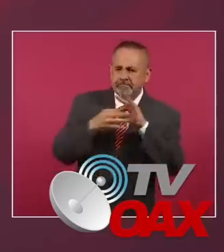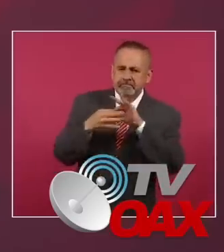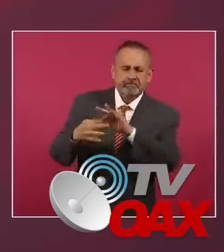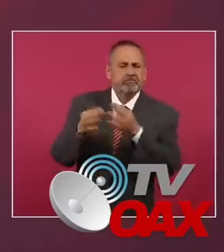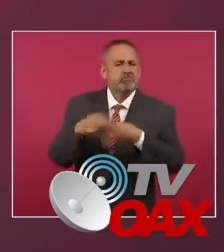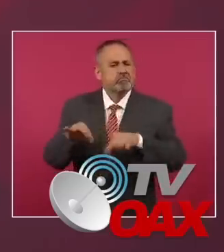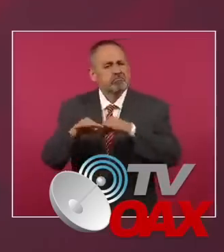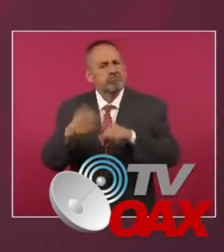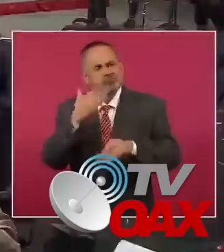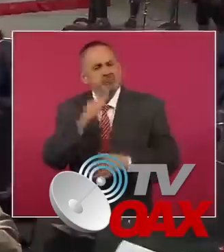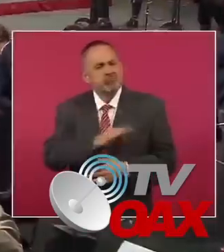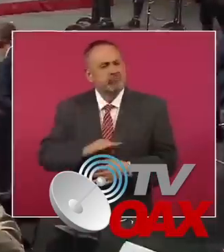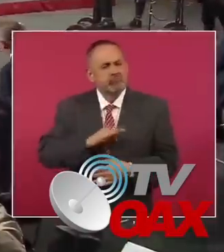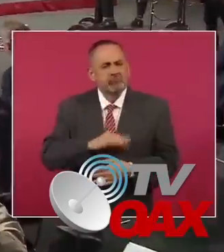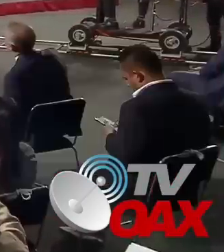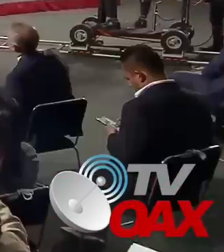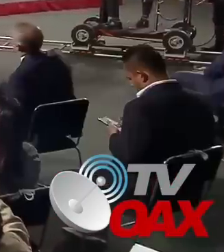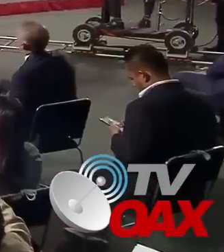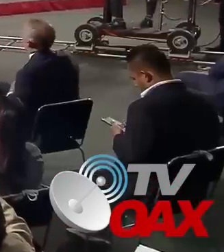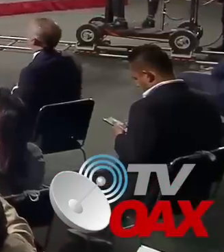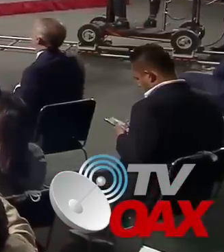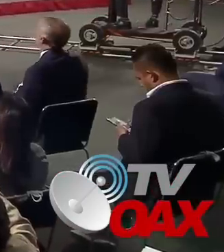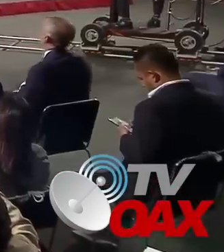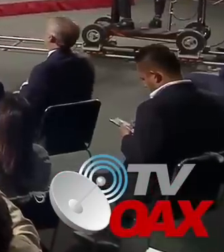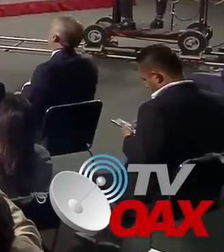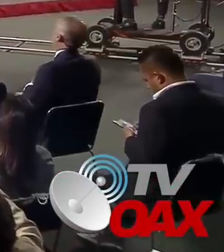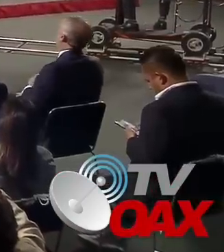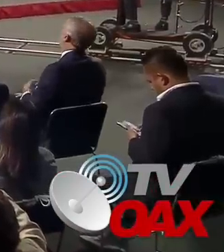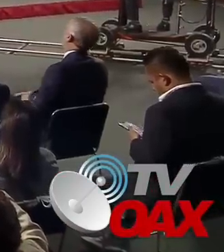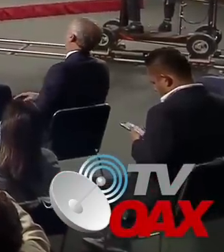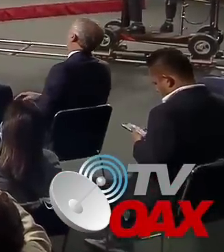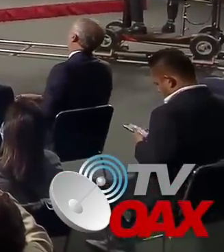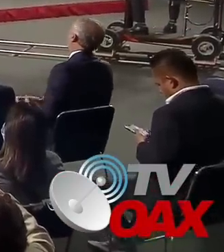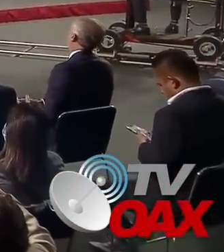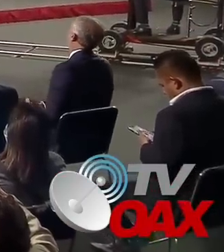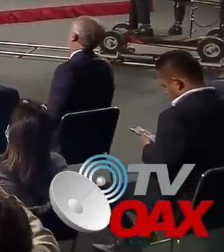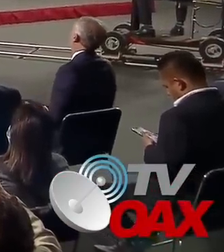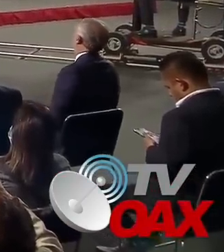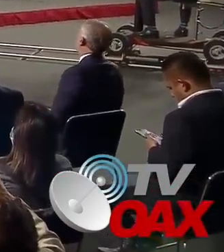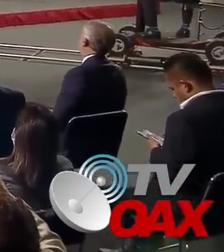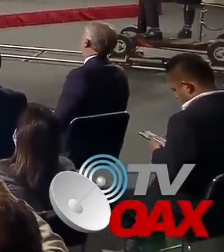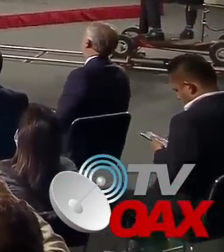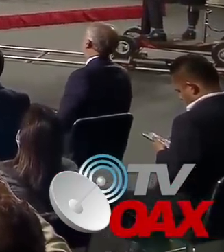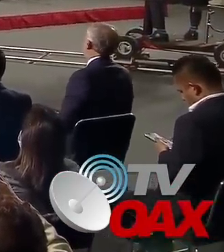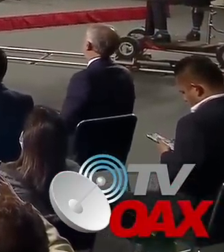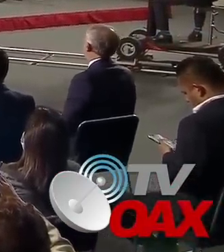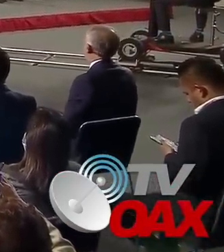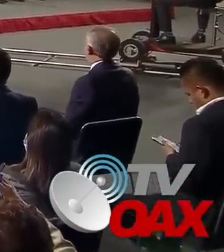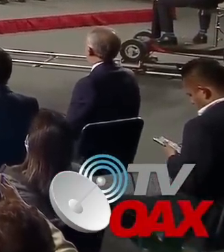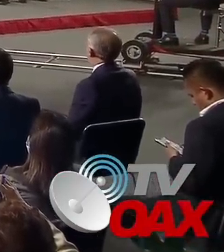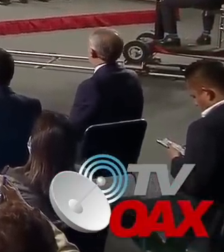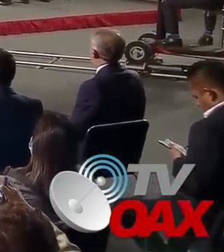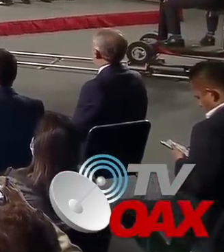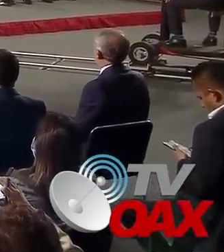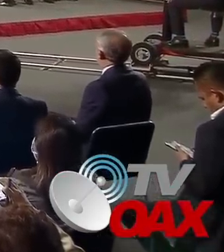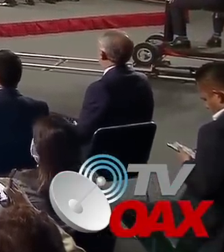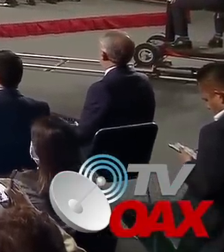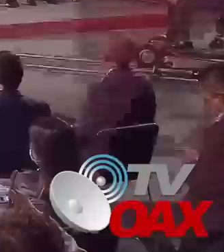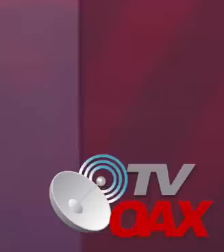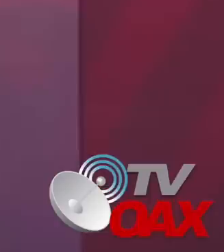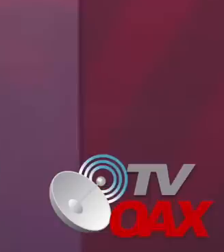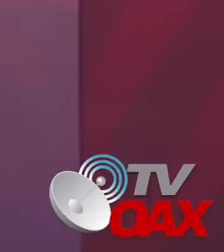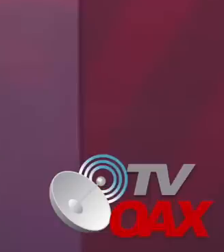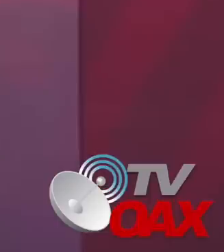especialmente feliz. Recientemente realizó una visita a México el comandante general de los Carabinieri, el general Teo Luzzi,